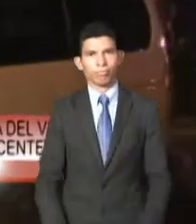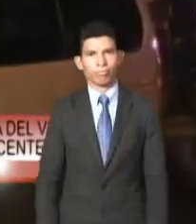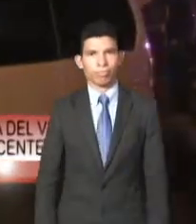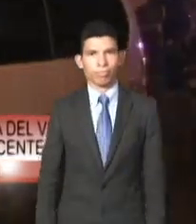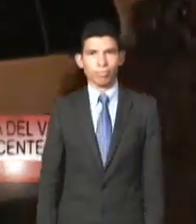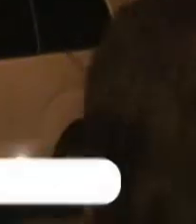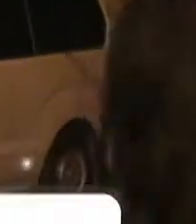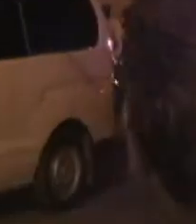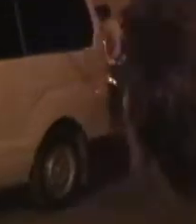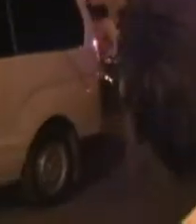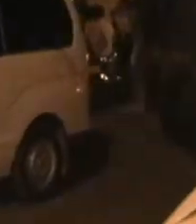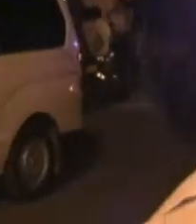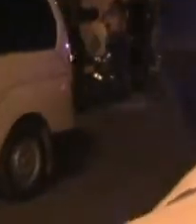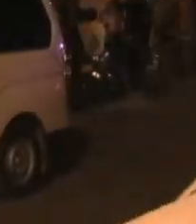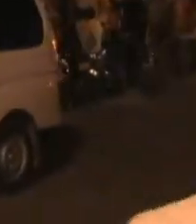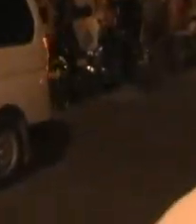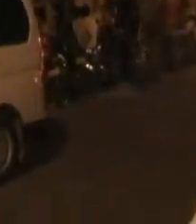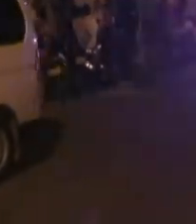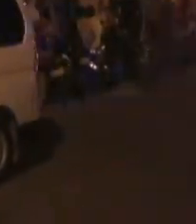lópez pumarejo